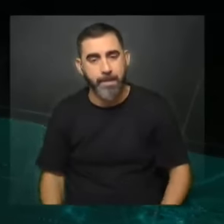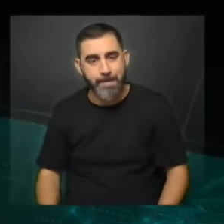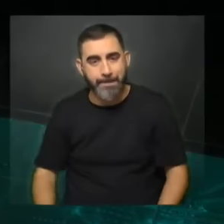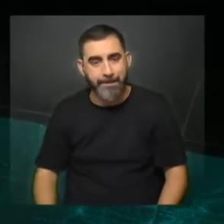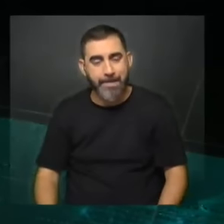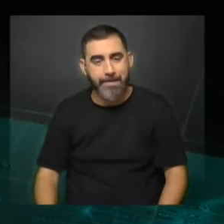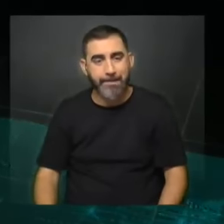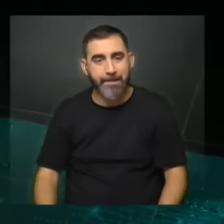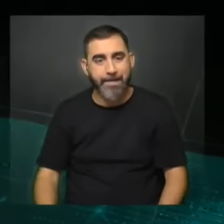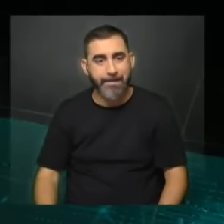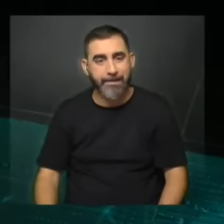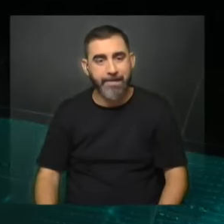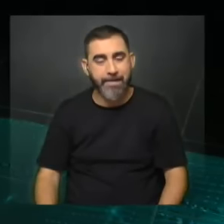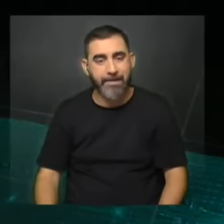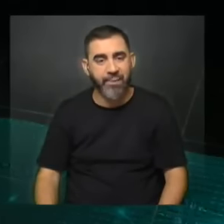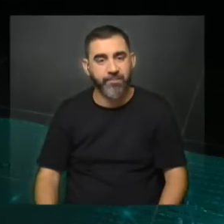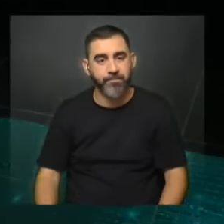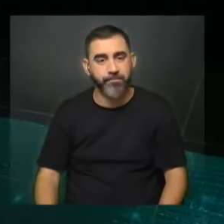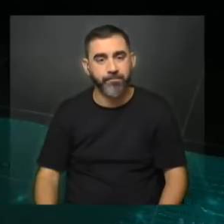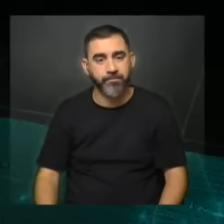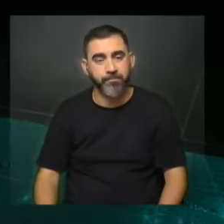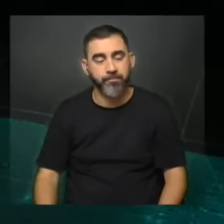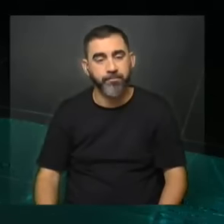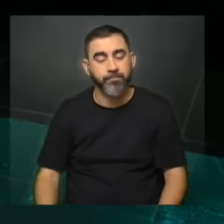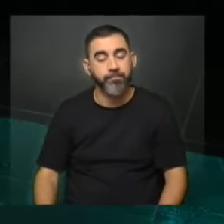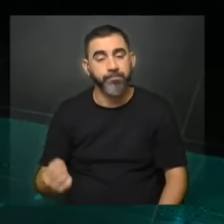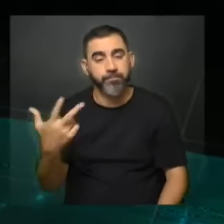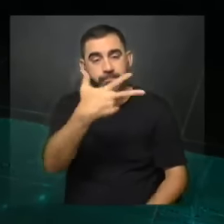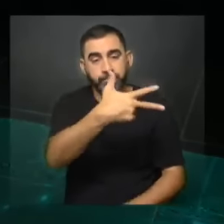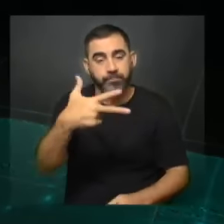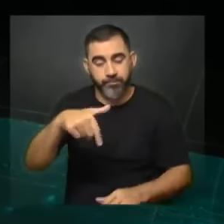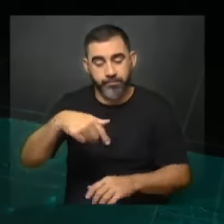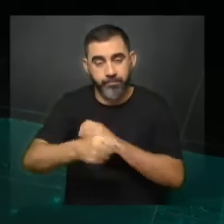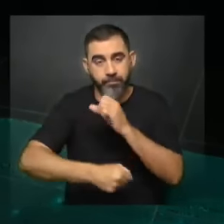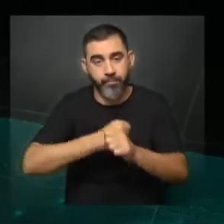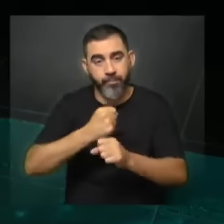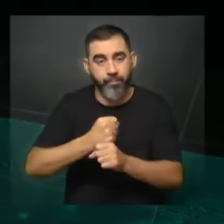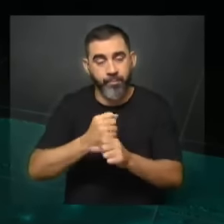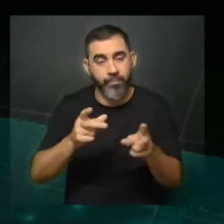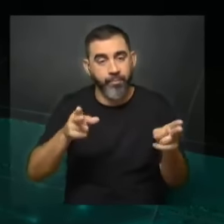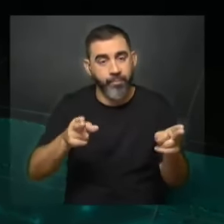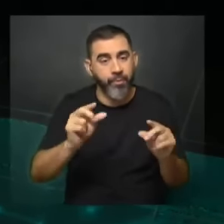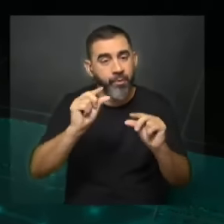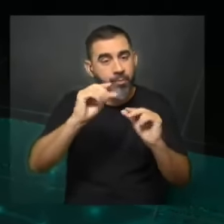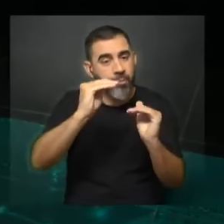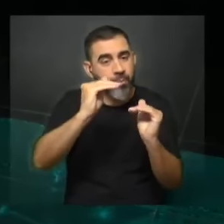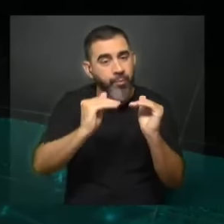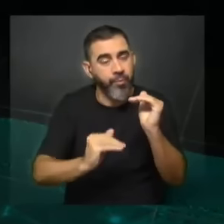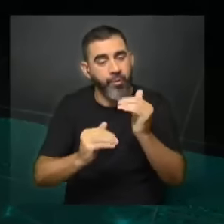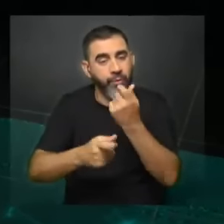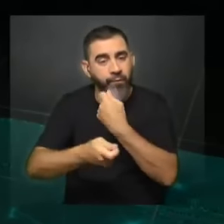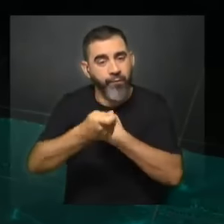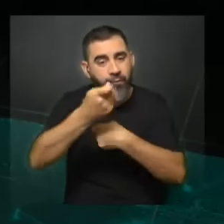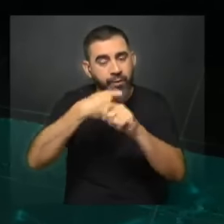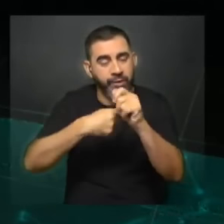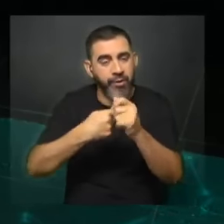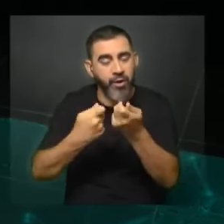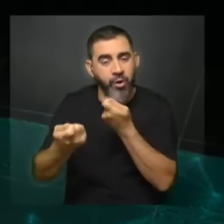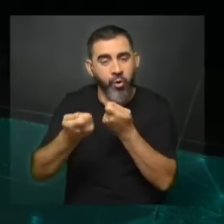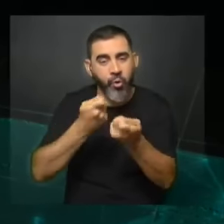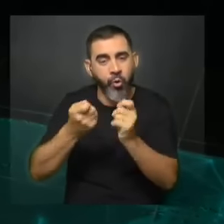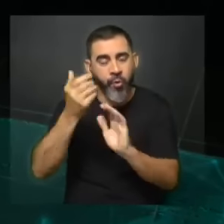les contamos ahora que durante las primeras tres semanas del año hubo una leve caída en las ventas de los comercios